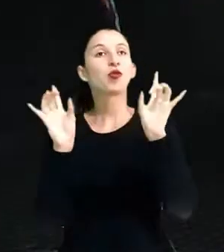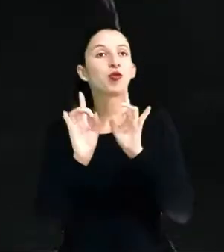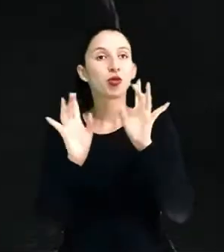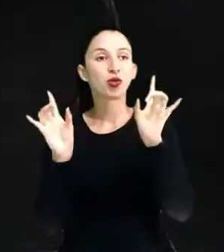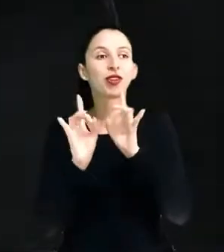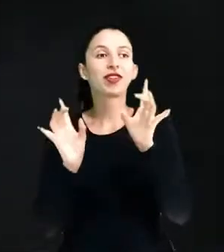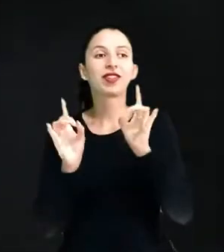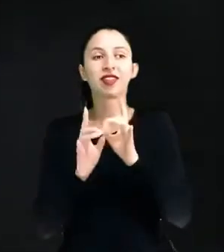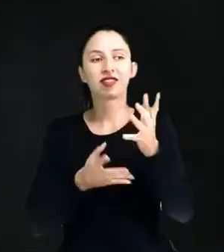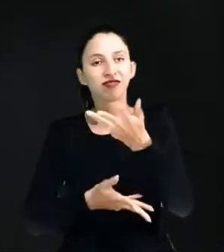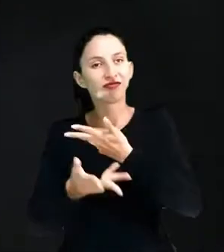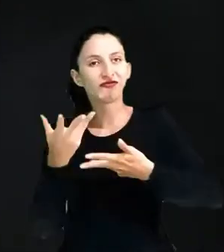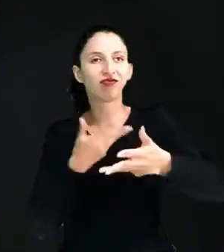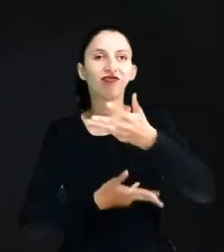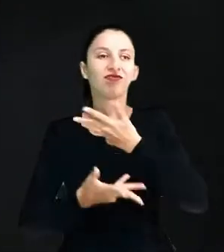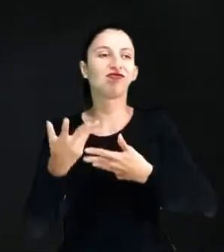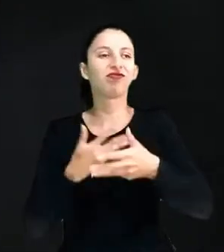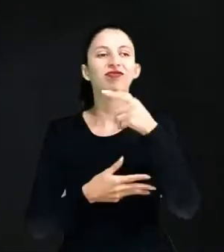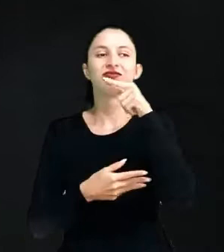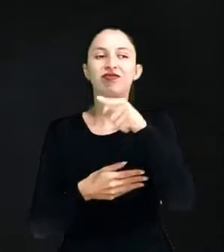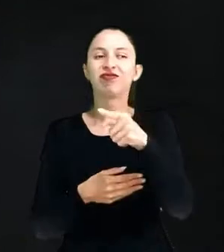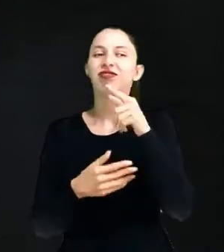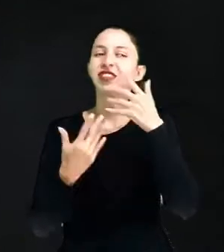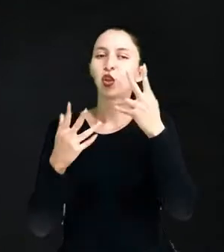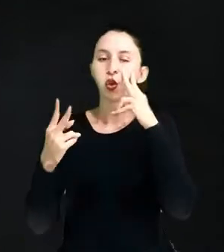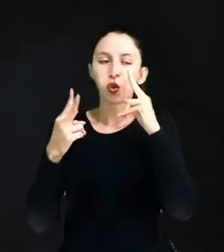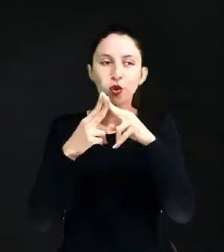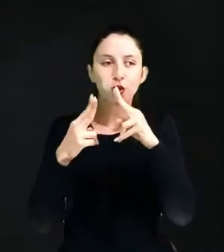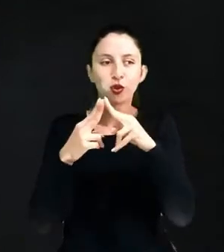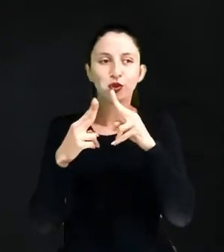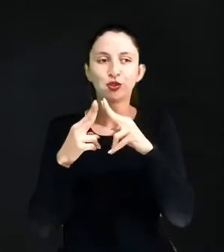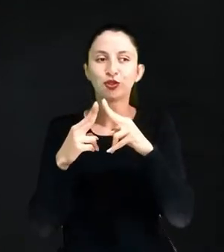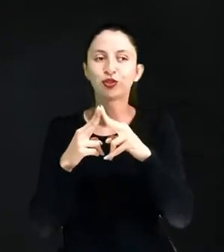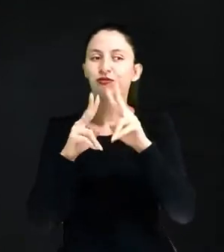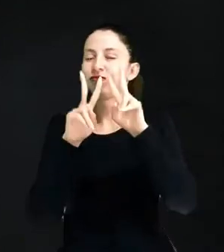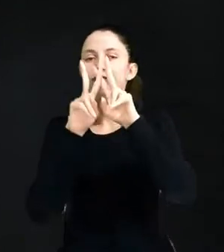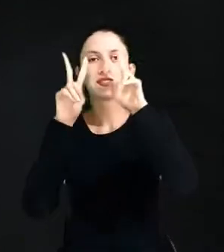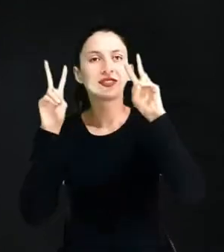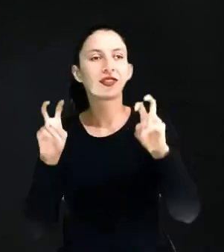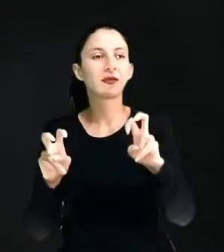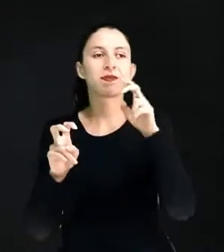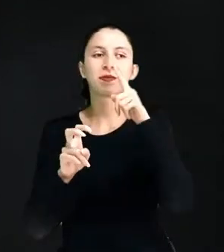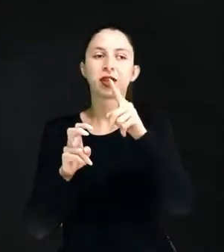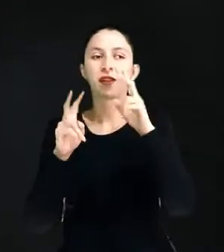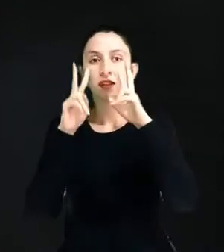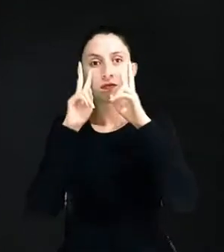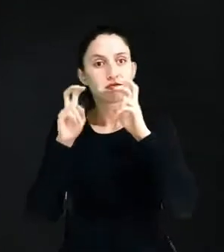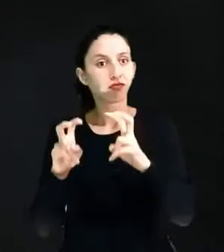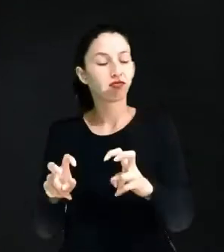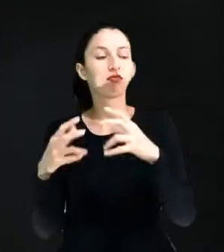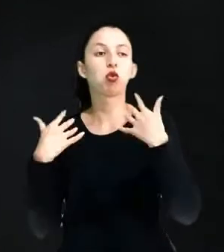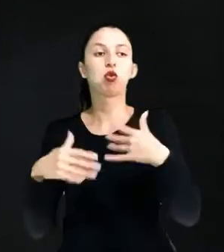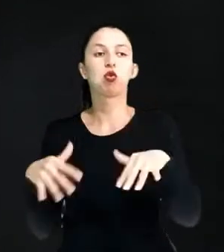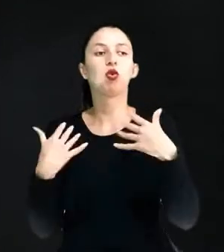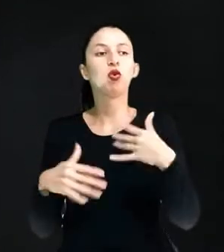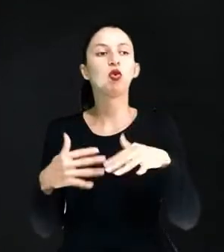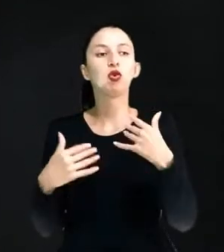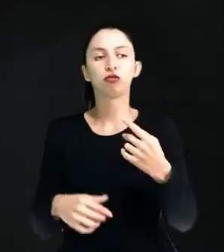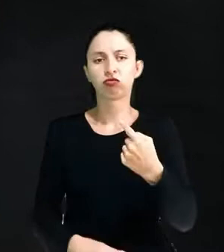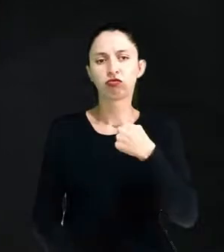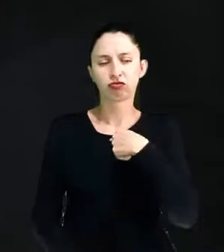esa oportunidad de compartir, de conocer mucho sobre la parte de